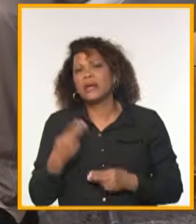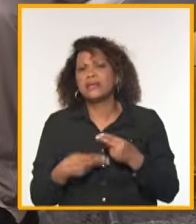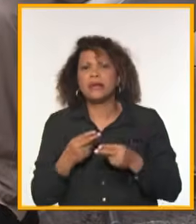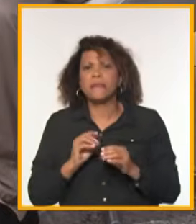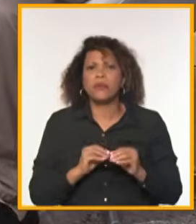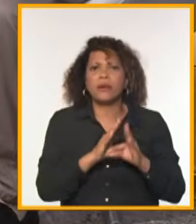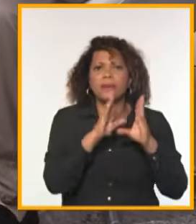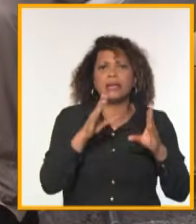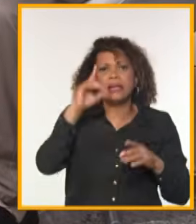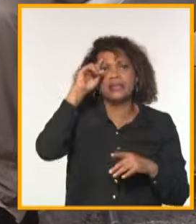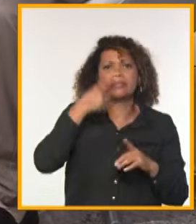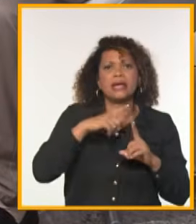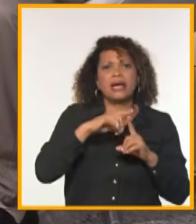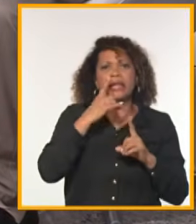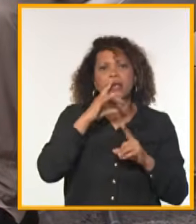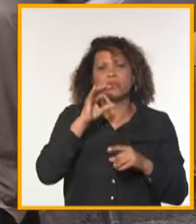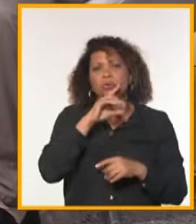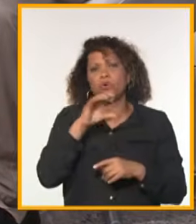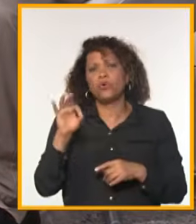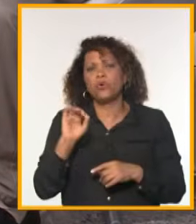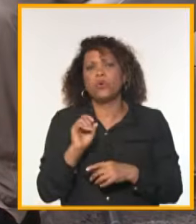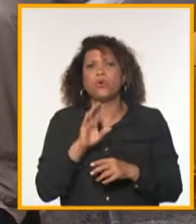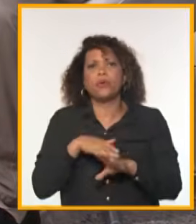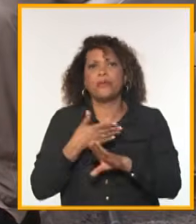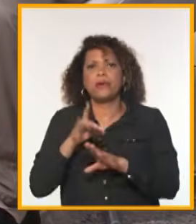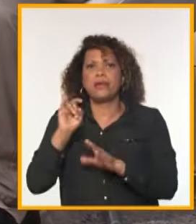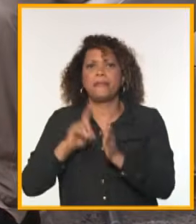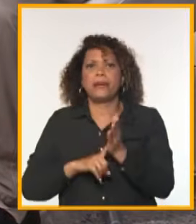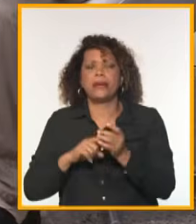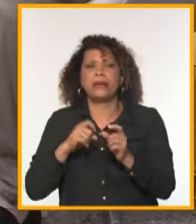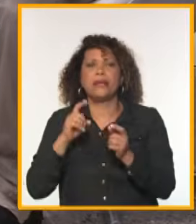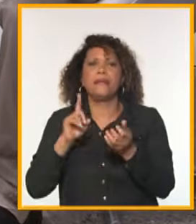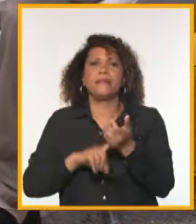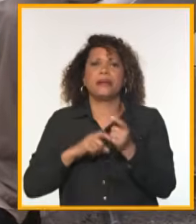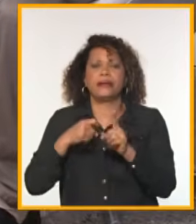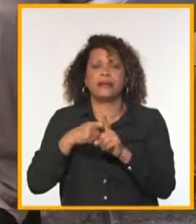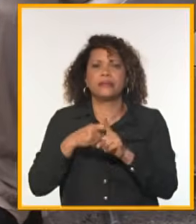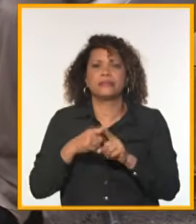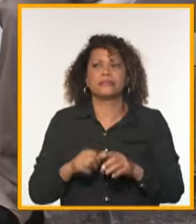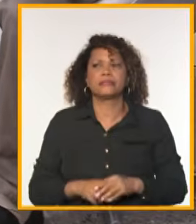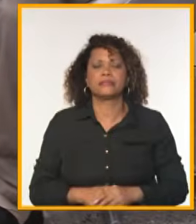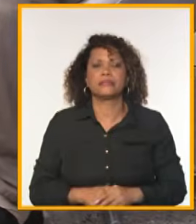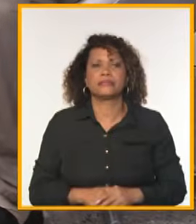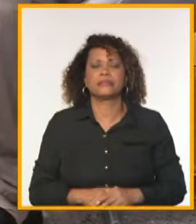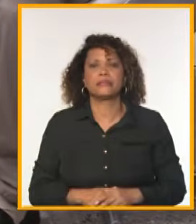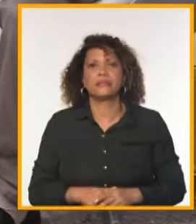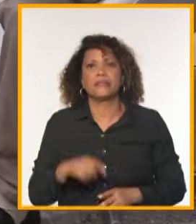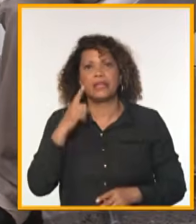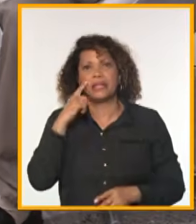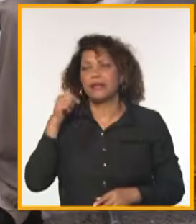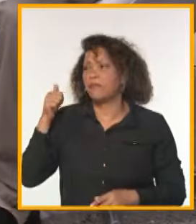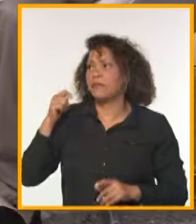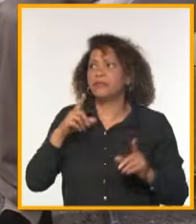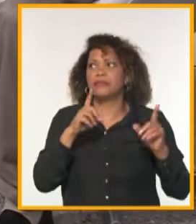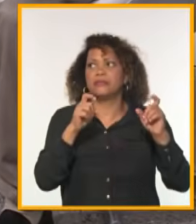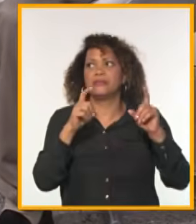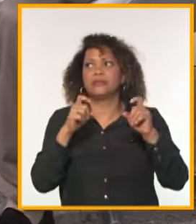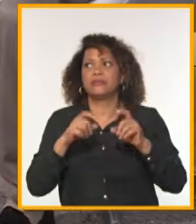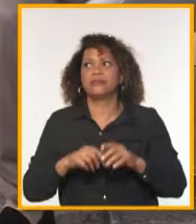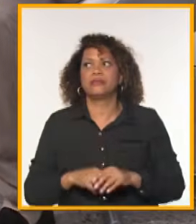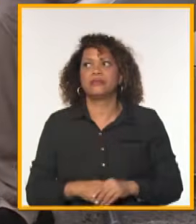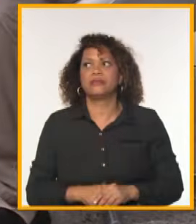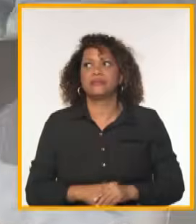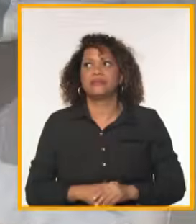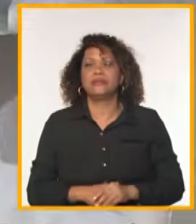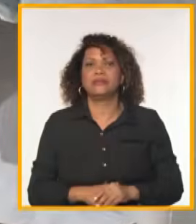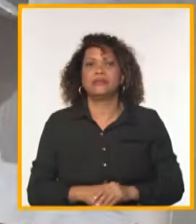sanatorio o primero el IPK? Te explico, yo entraba... Ahí está Gustavo, ahí estamos viendo a Gustavo Curí y el comandante en aquí una esa visita. es la primera